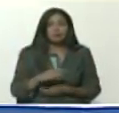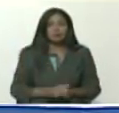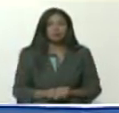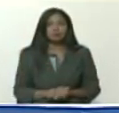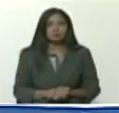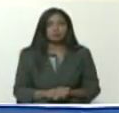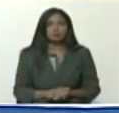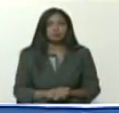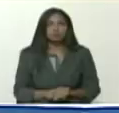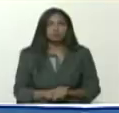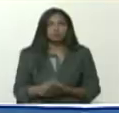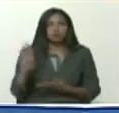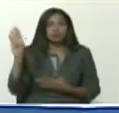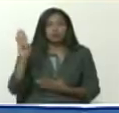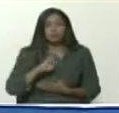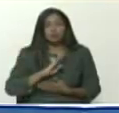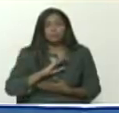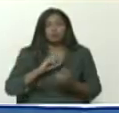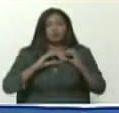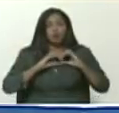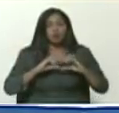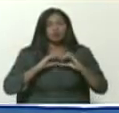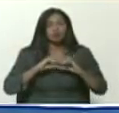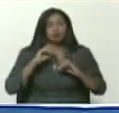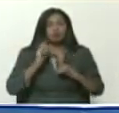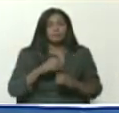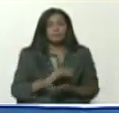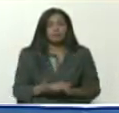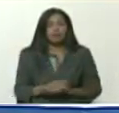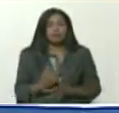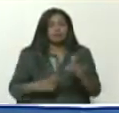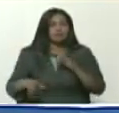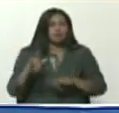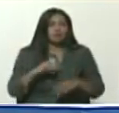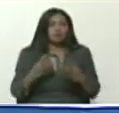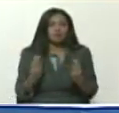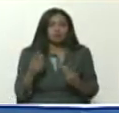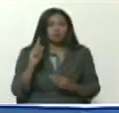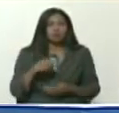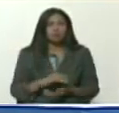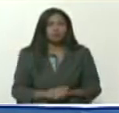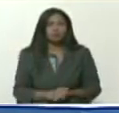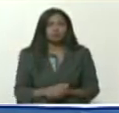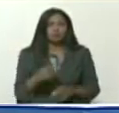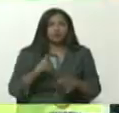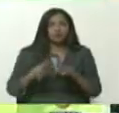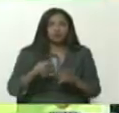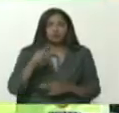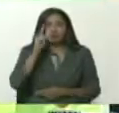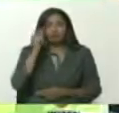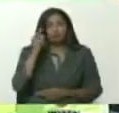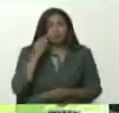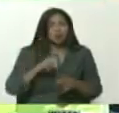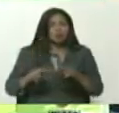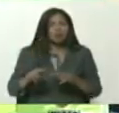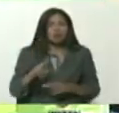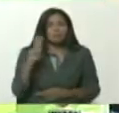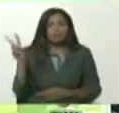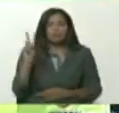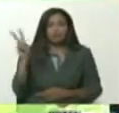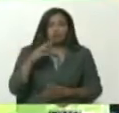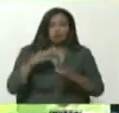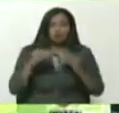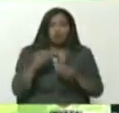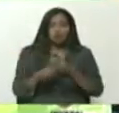el compromiso desde mi corazón, el compromiso lleno de amor por los niños y niñas de Venezuela. Todo lo